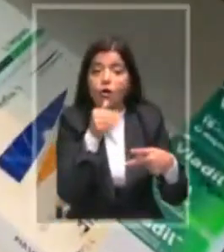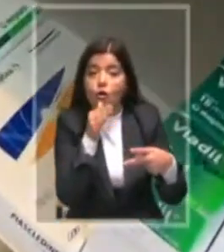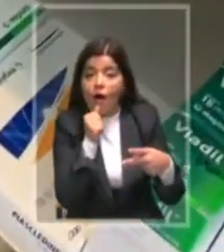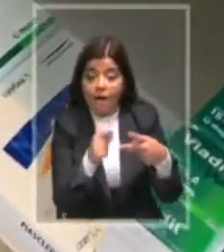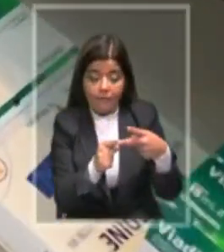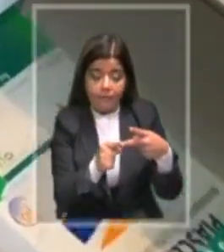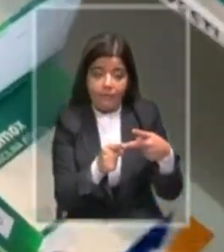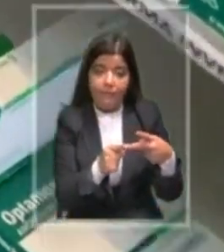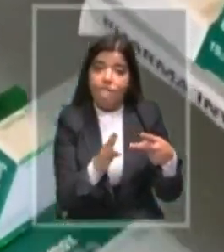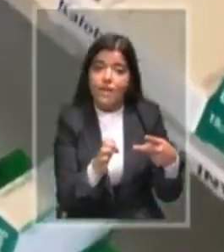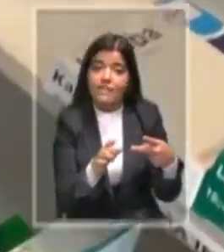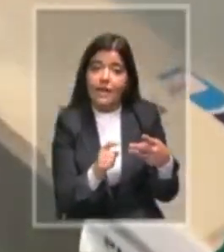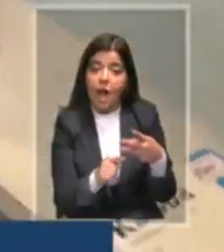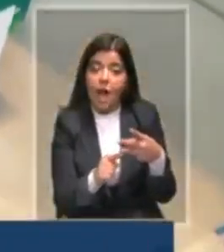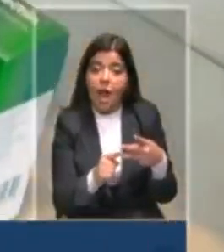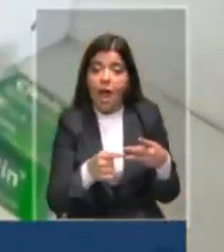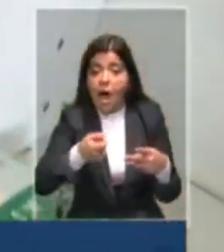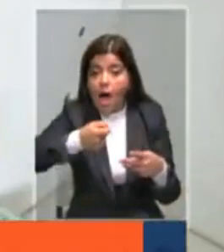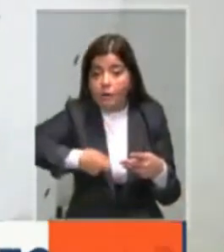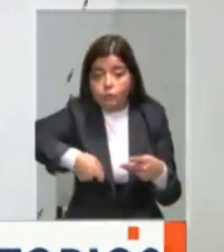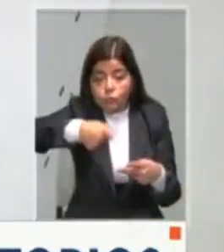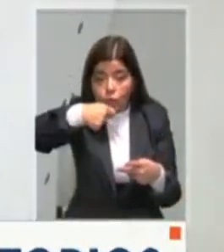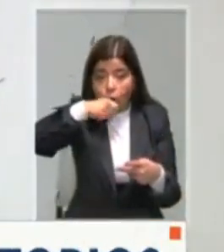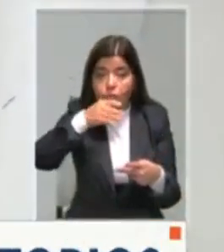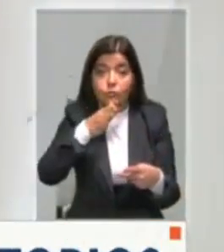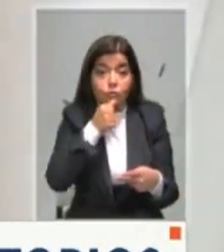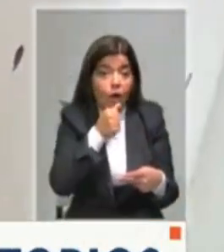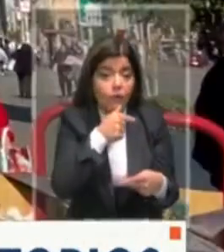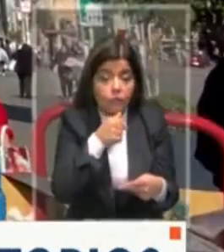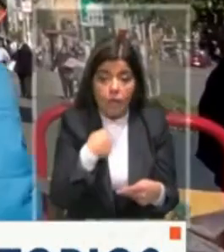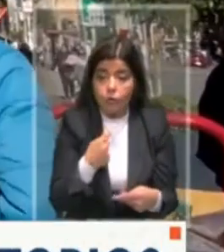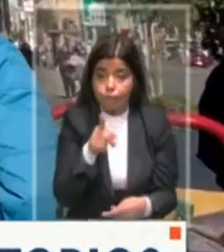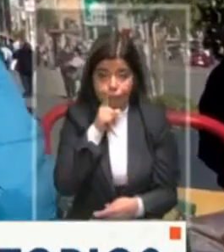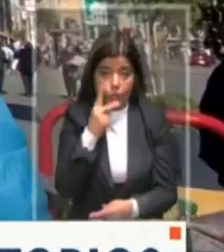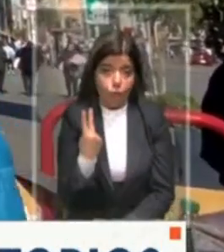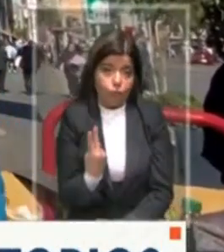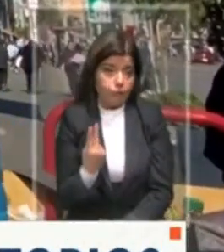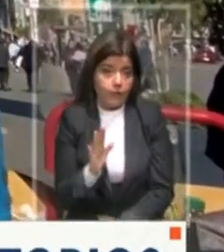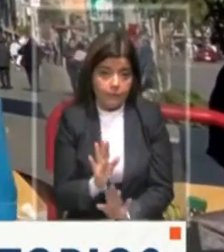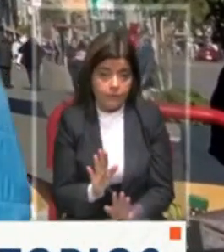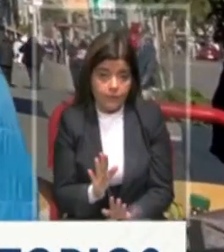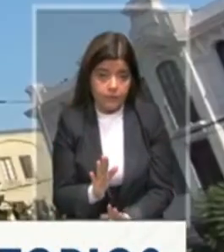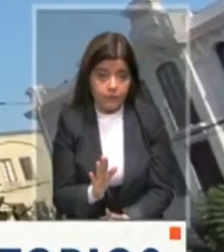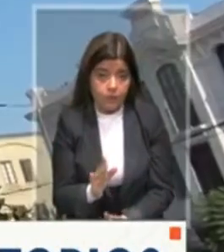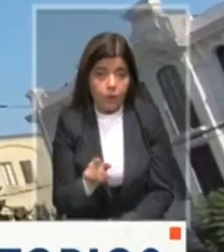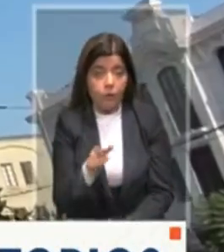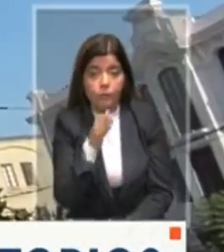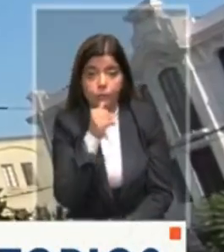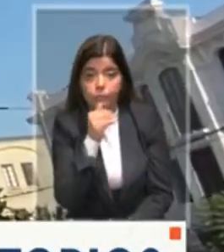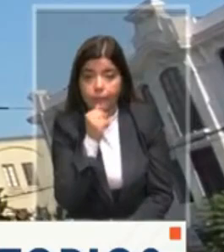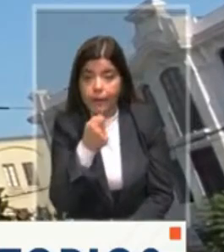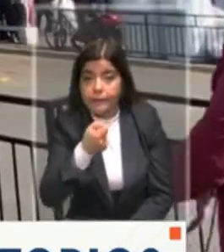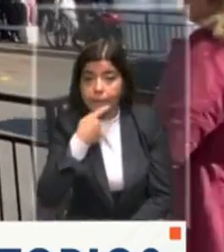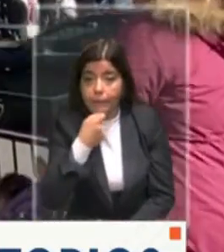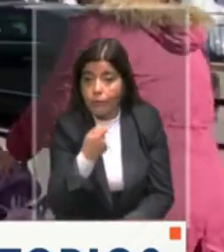Covefen. Creo que no hay en la distribuidora. A mí me quedan dos frascos. Héctor tampoco tiene el remedio que no pudo comprar